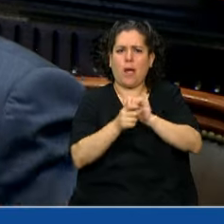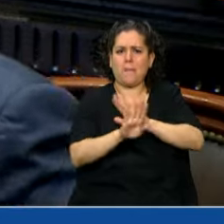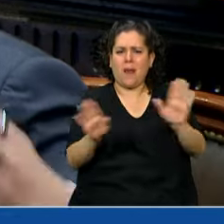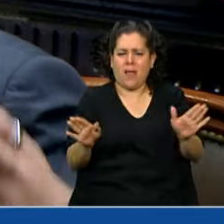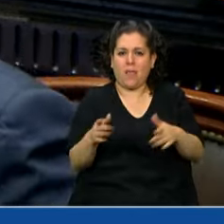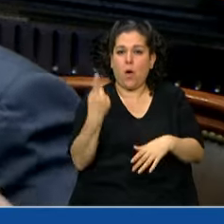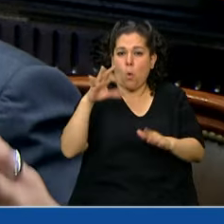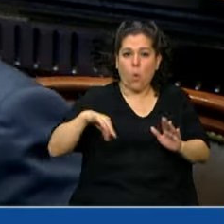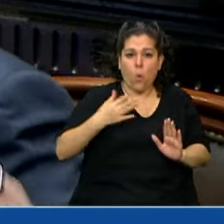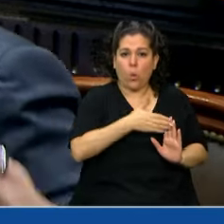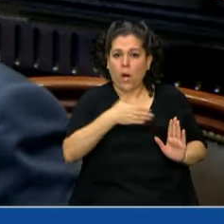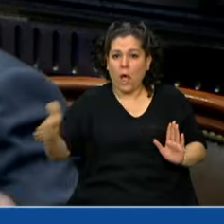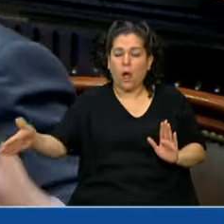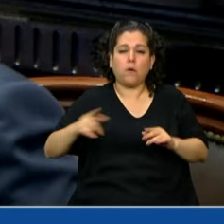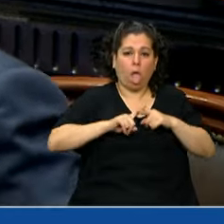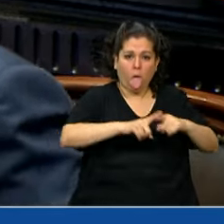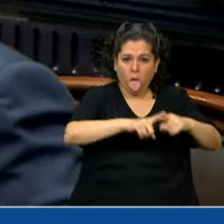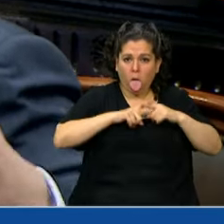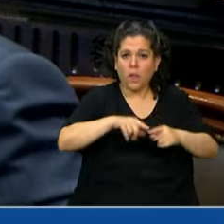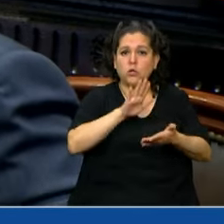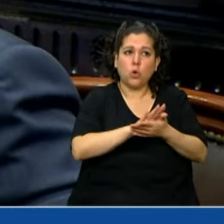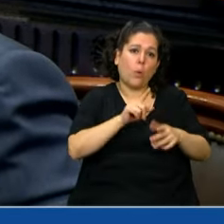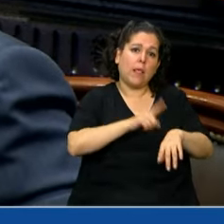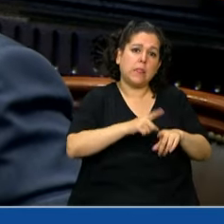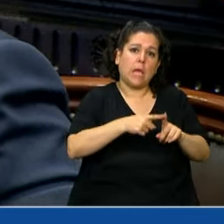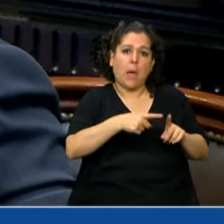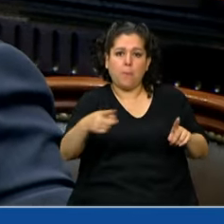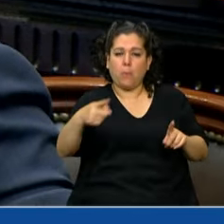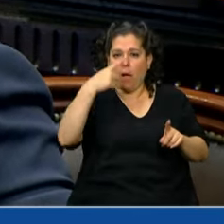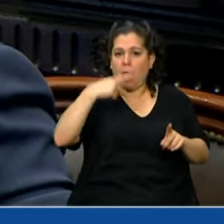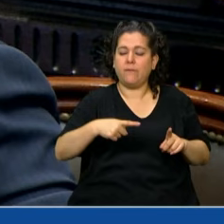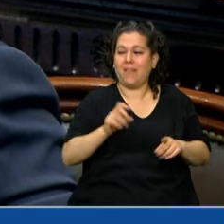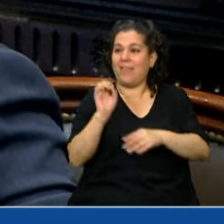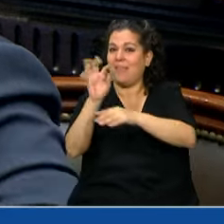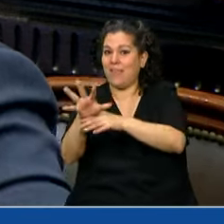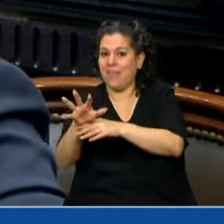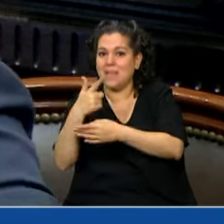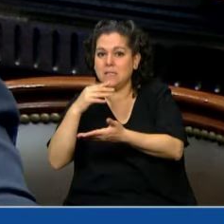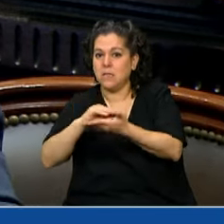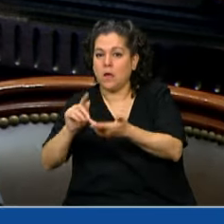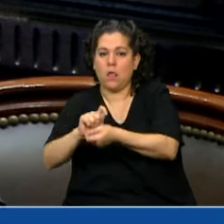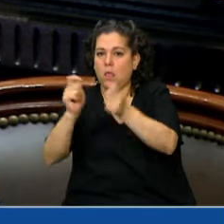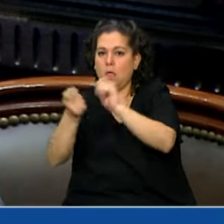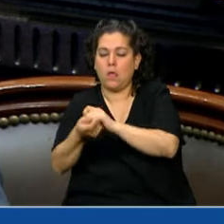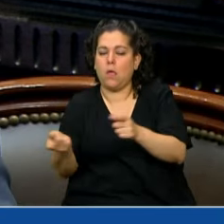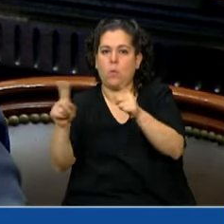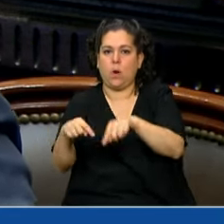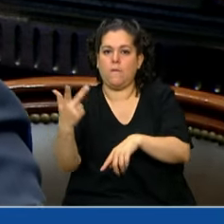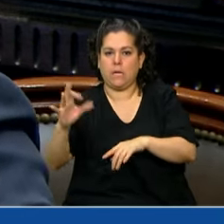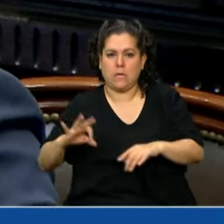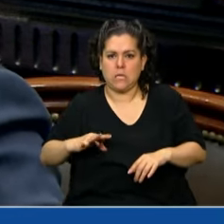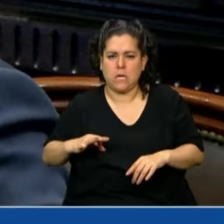más de un año discutiendo el plazo de la ley de alquileres para que venga esta versión del senado que mantienen 3 años la ley